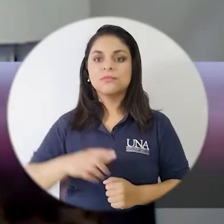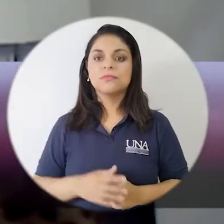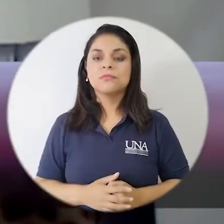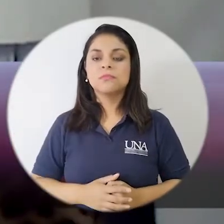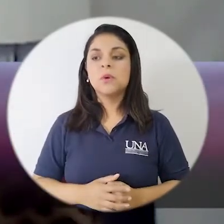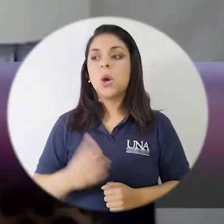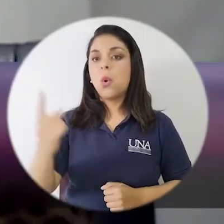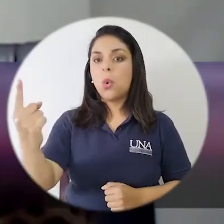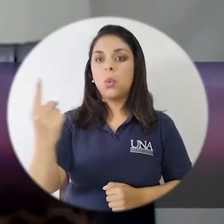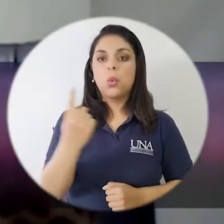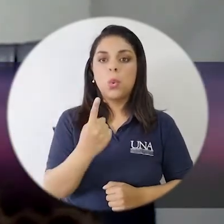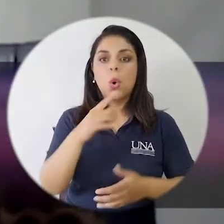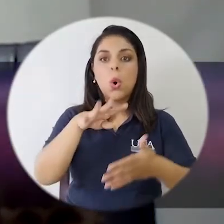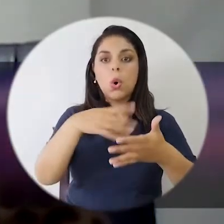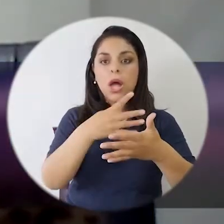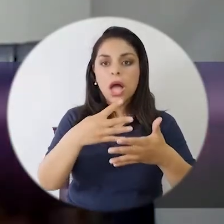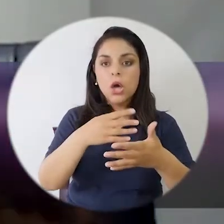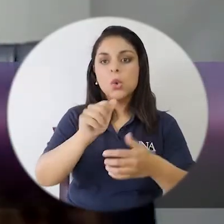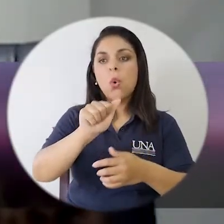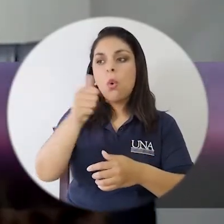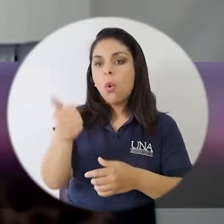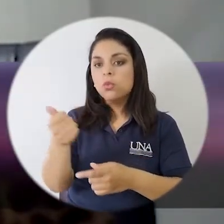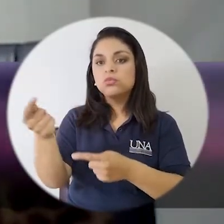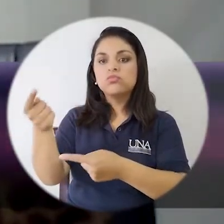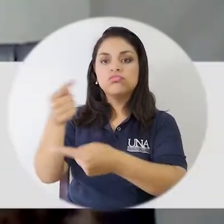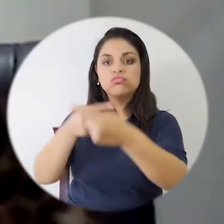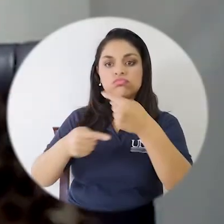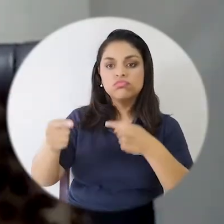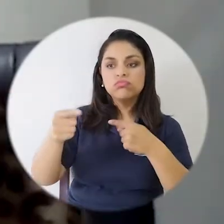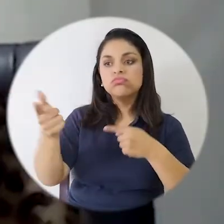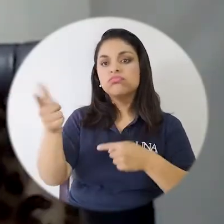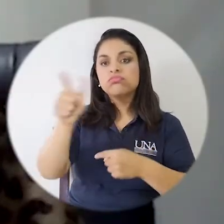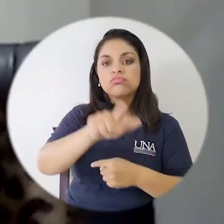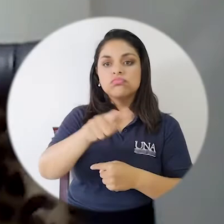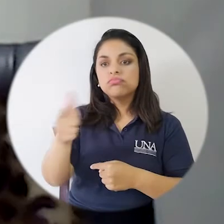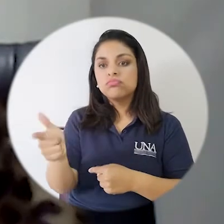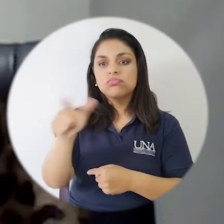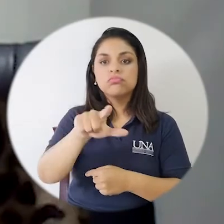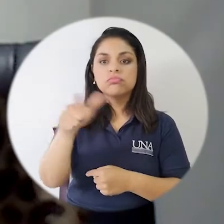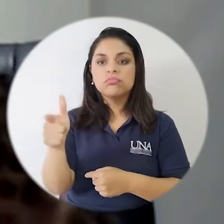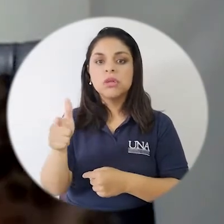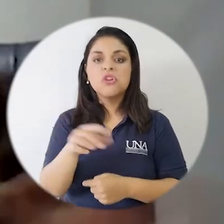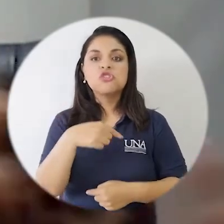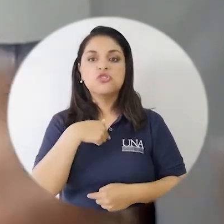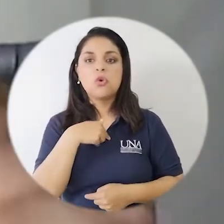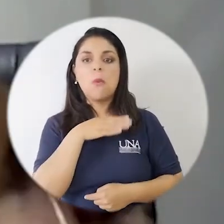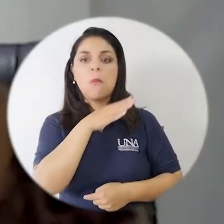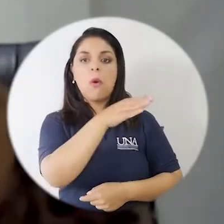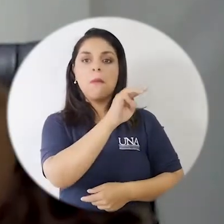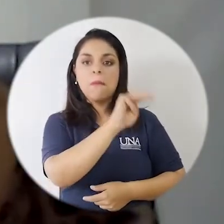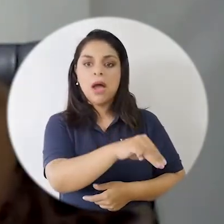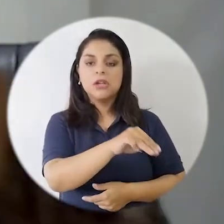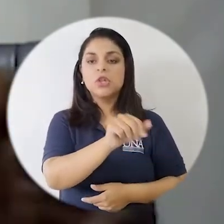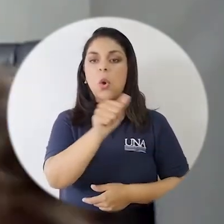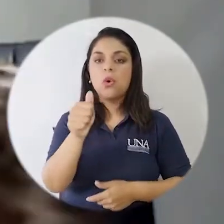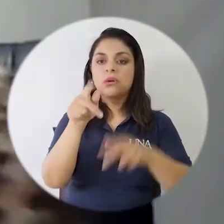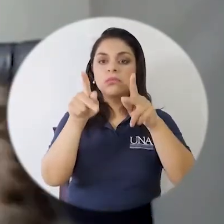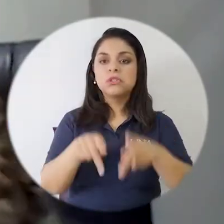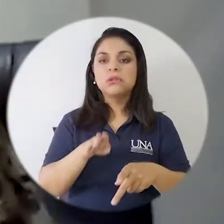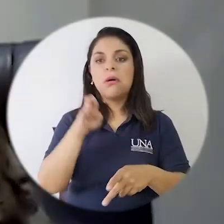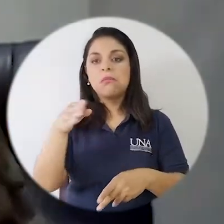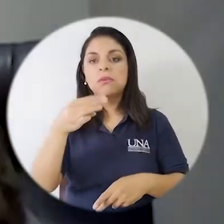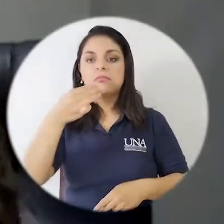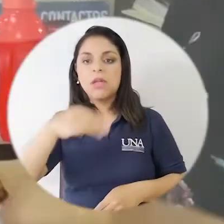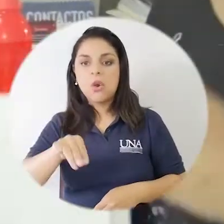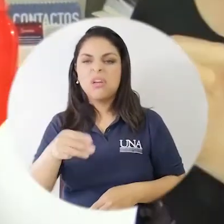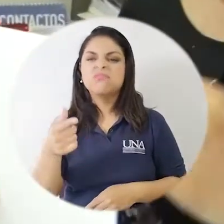organizando colegios ahora, ¿no? Uno va en un horario, el otro va en otro, o el lunes irá a un área, el martes irá a otra,